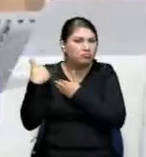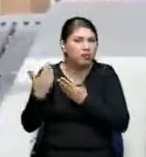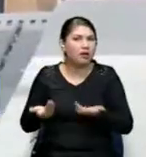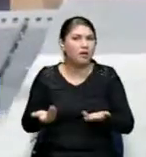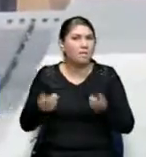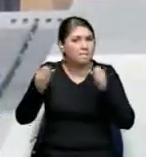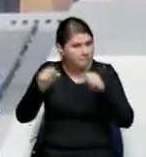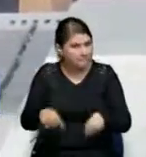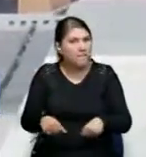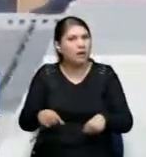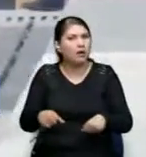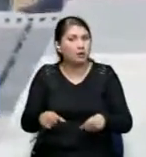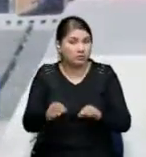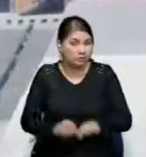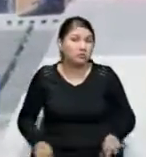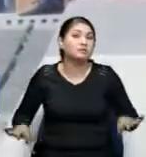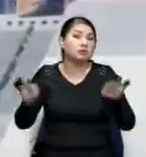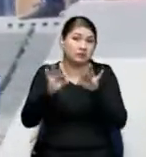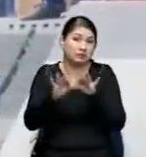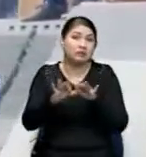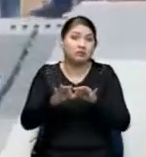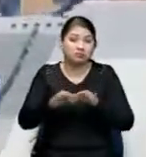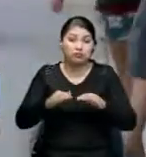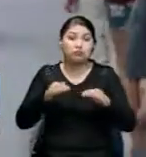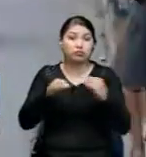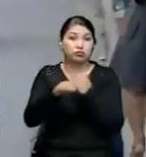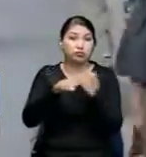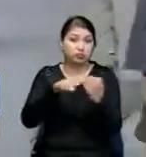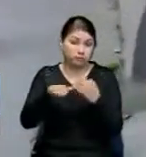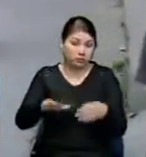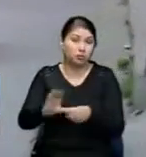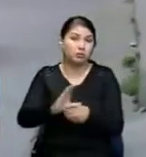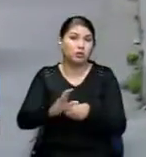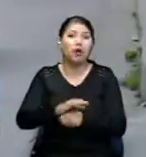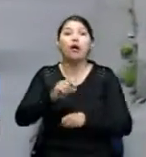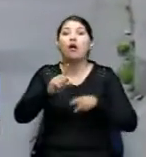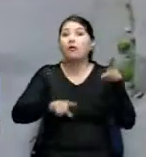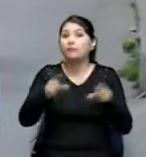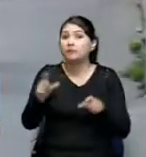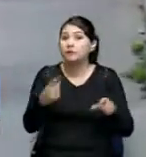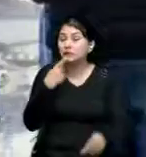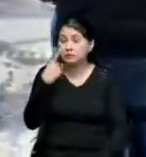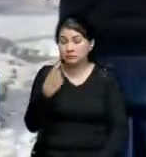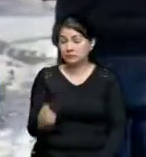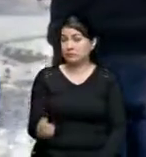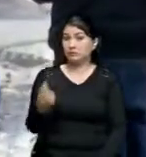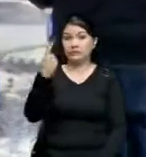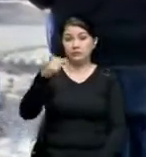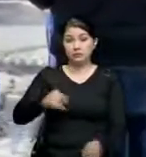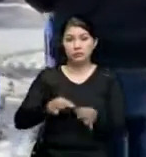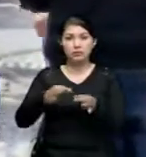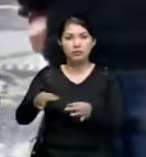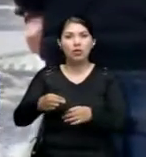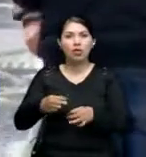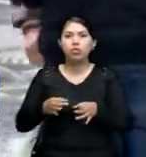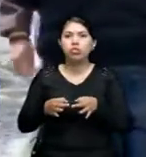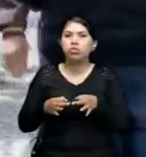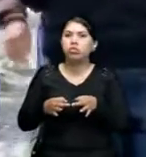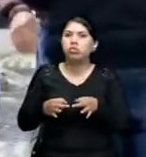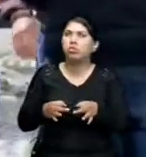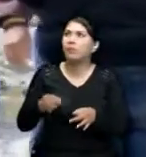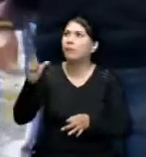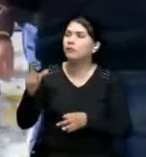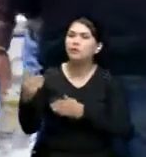puedan hacer esta parte importante que es el tránsito de nuestra ciudad algunos han afirmado que la primera vez que el municipio demora tanto tiempo sin